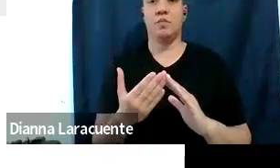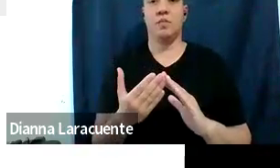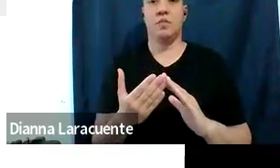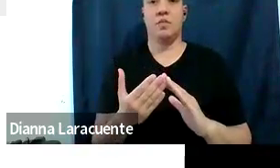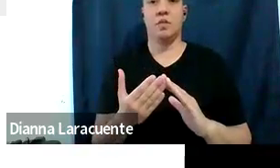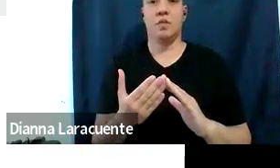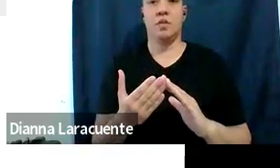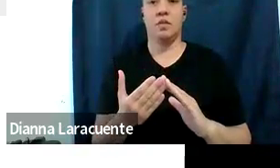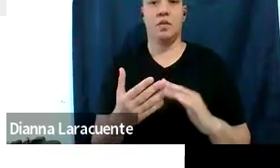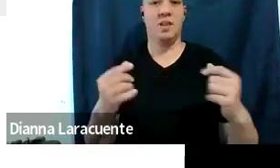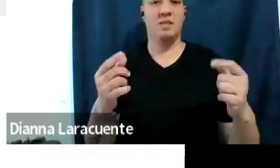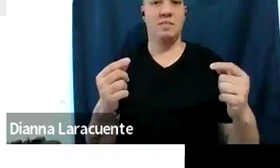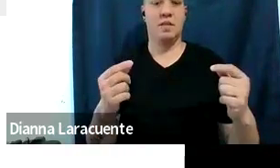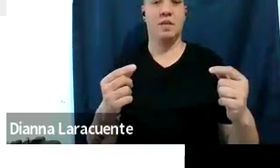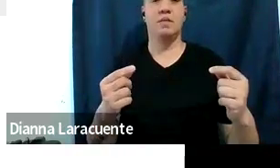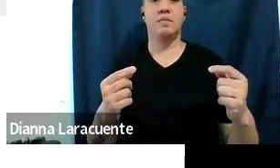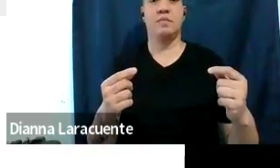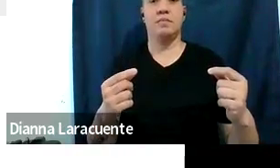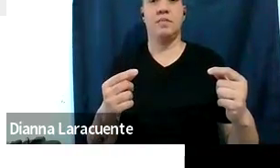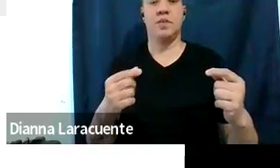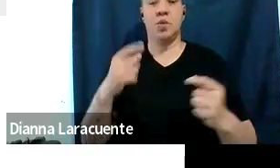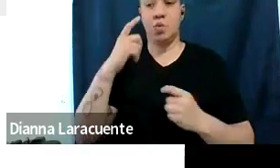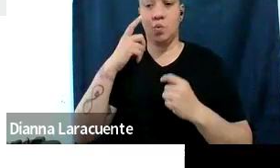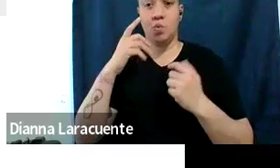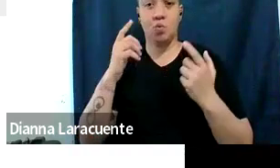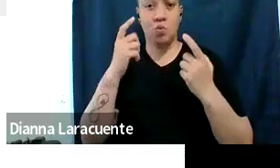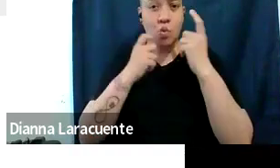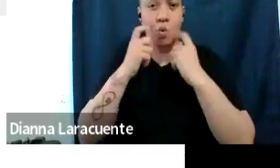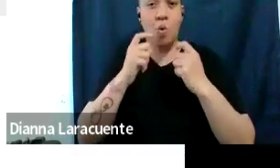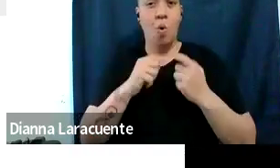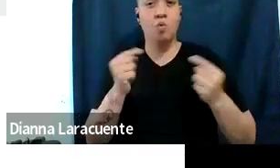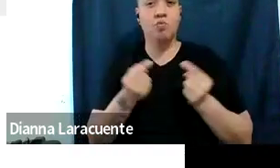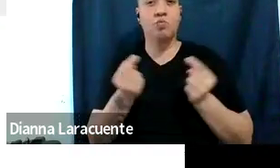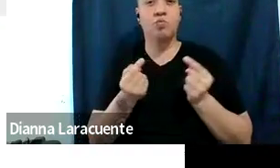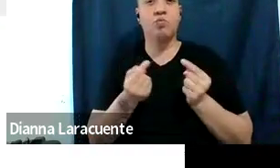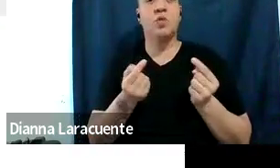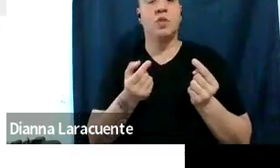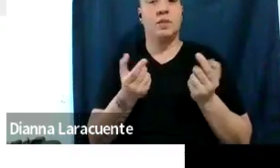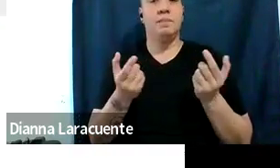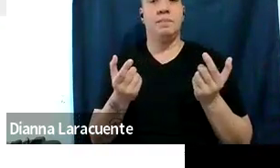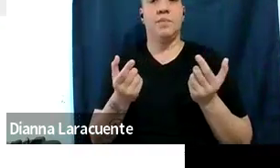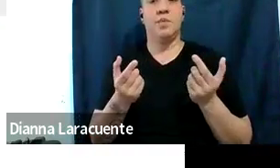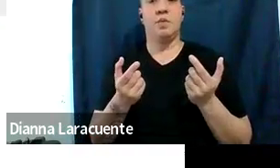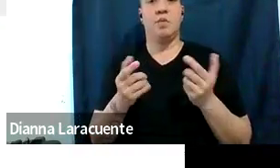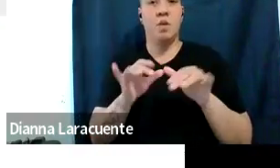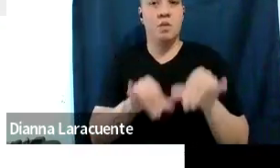lo que estaba llorando, porque el pueblo lloró su muerte